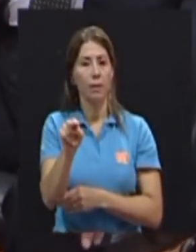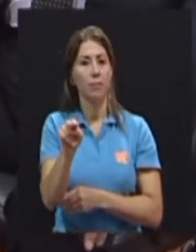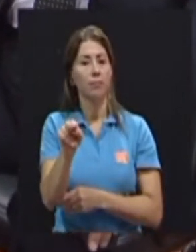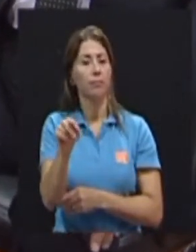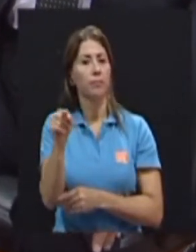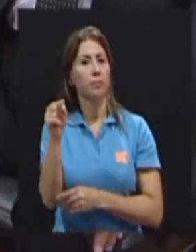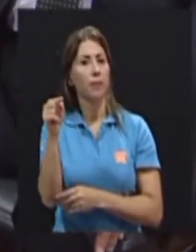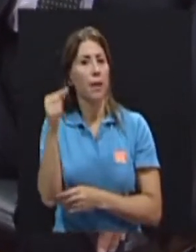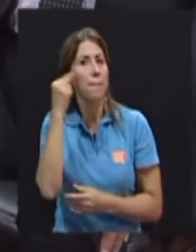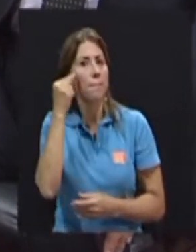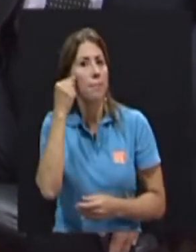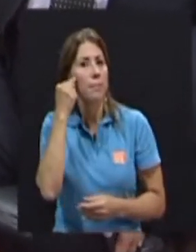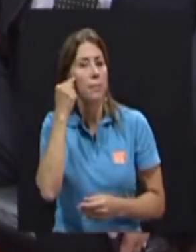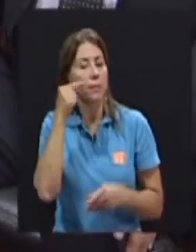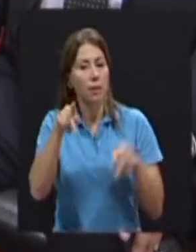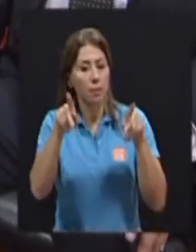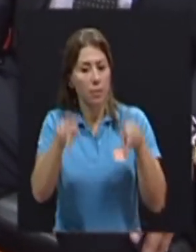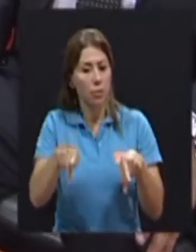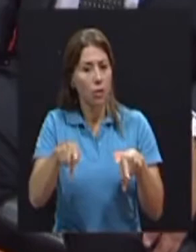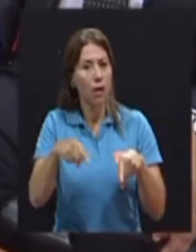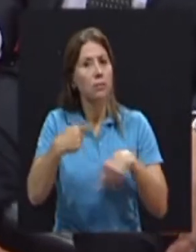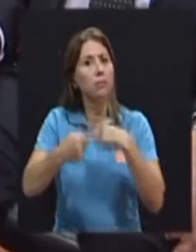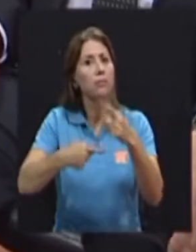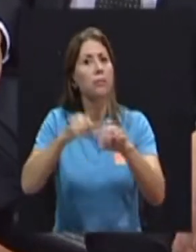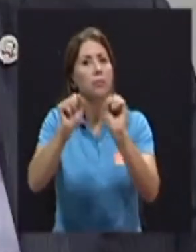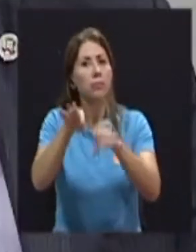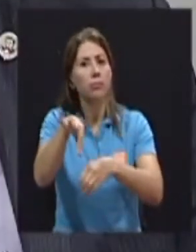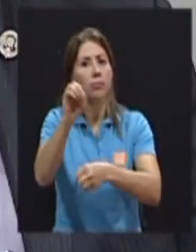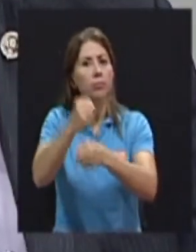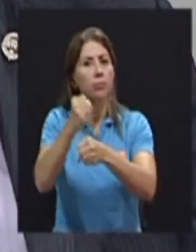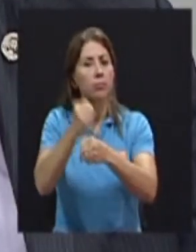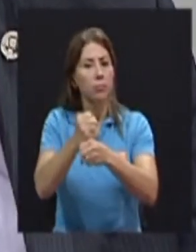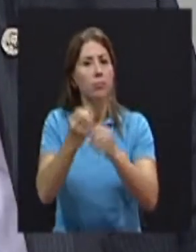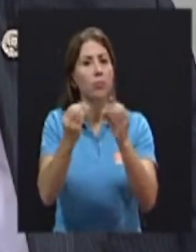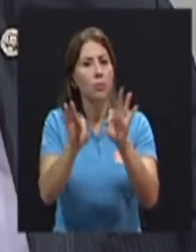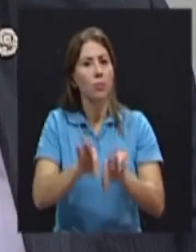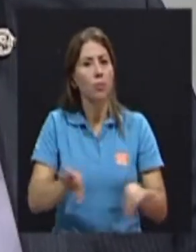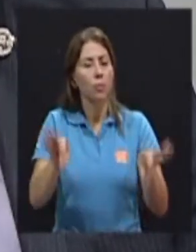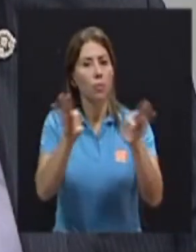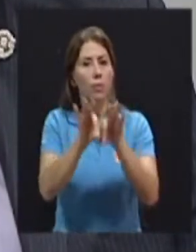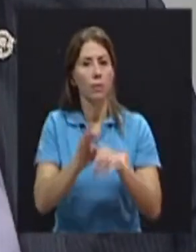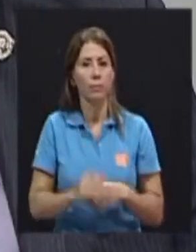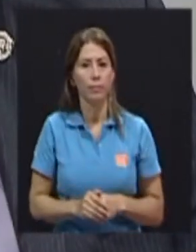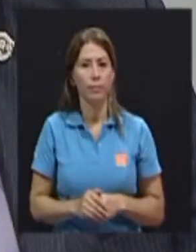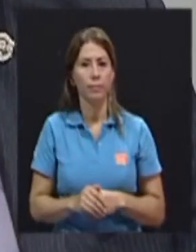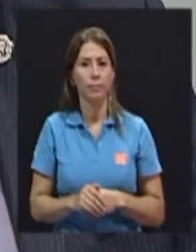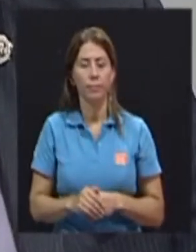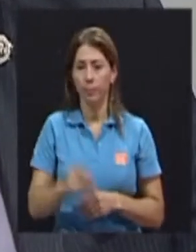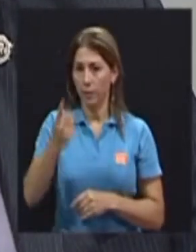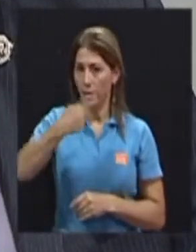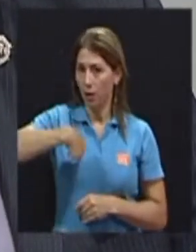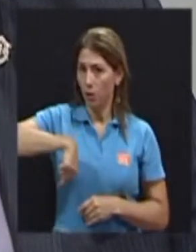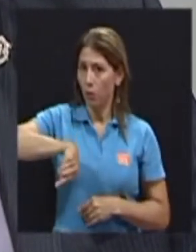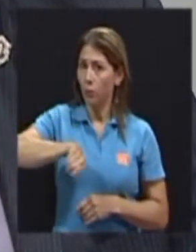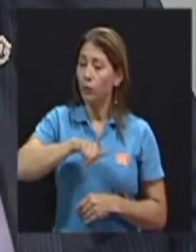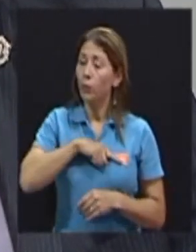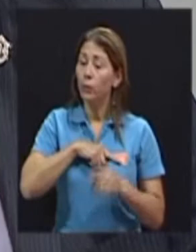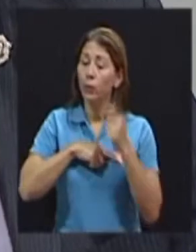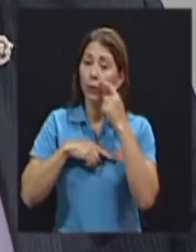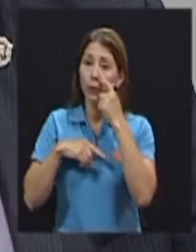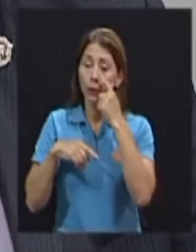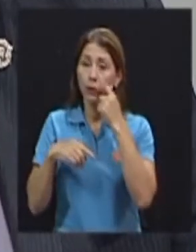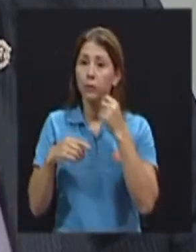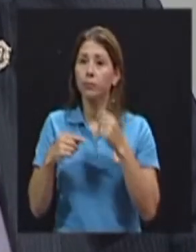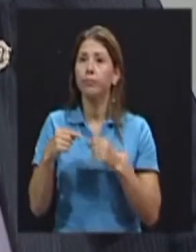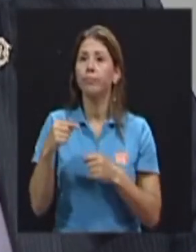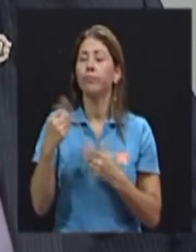piensa en la empleabilidad, que a mí me parece un tema importante. Nosotros nacemos precisamente por nuestro origen, don Juan, de ser